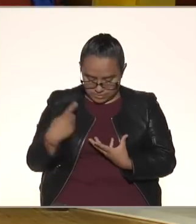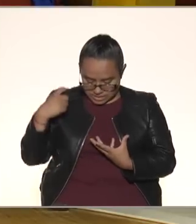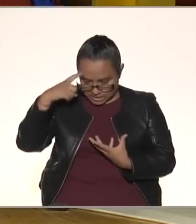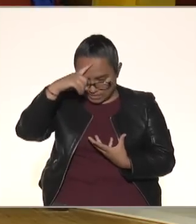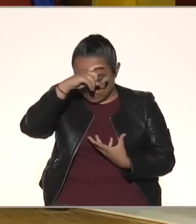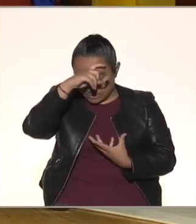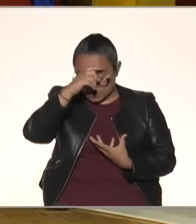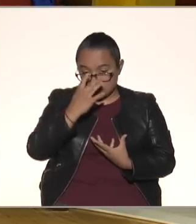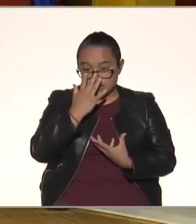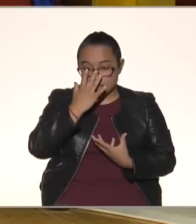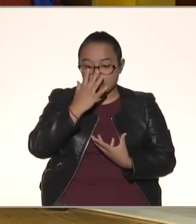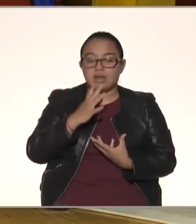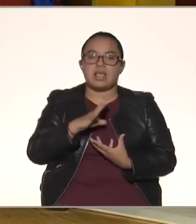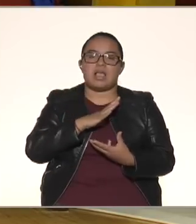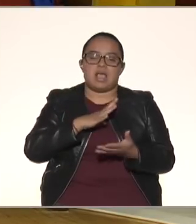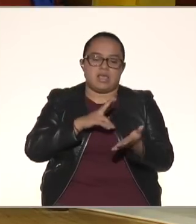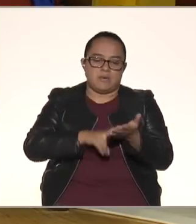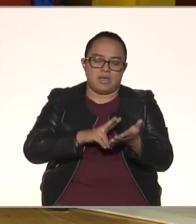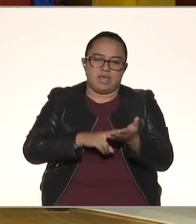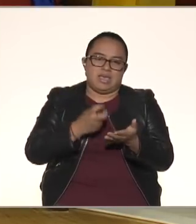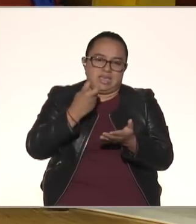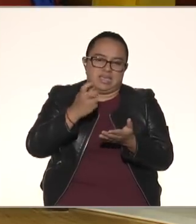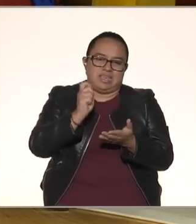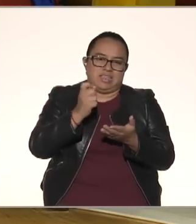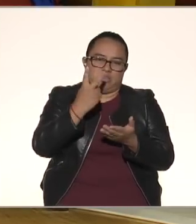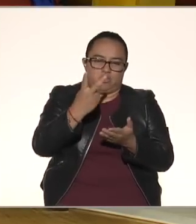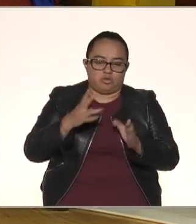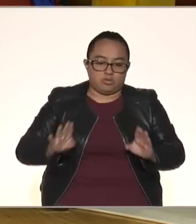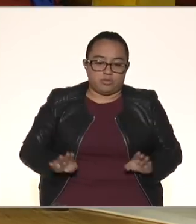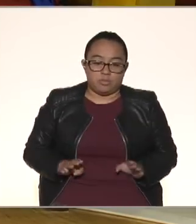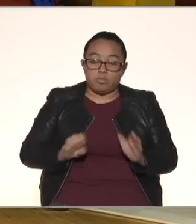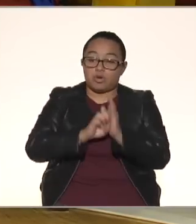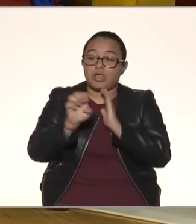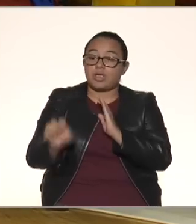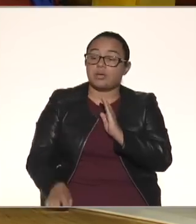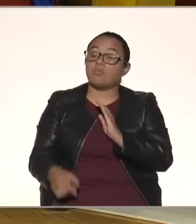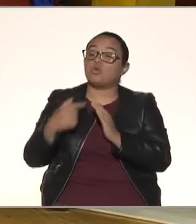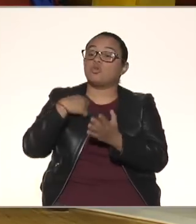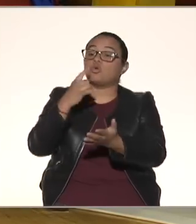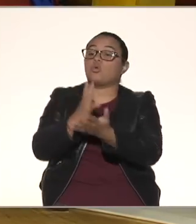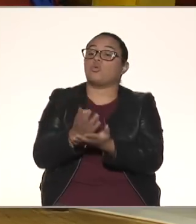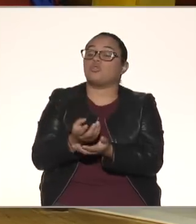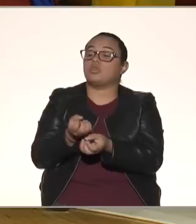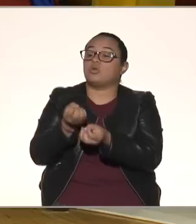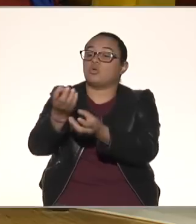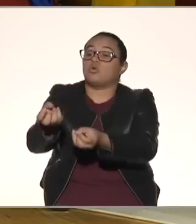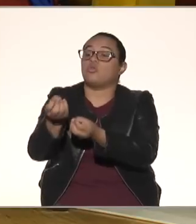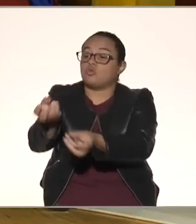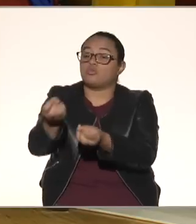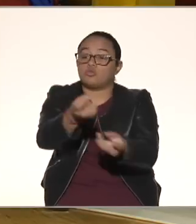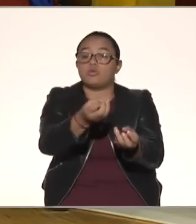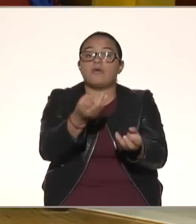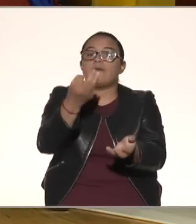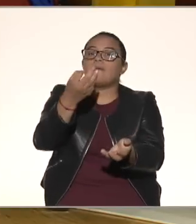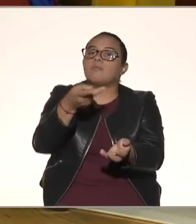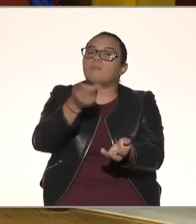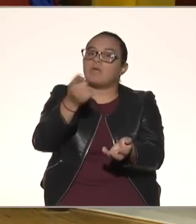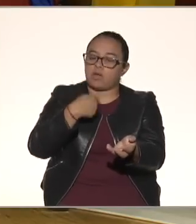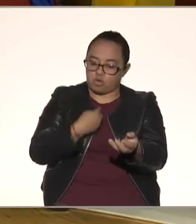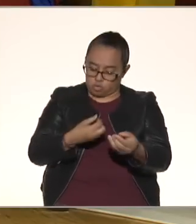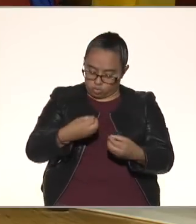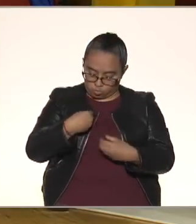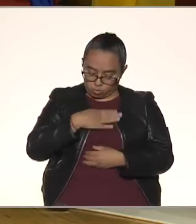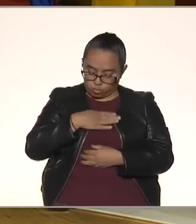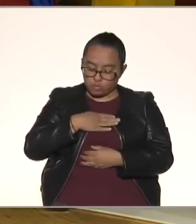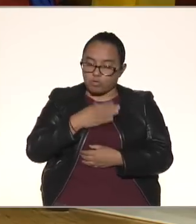Los valores tienen como esas dos características. No se vale ser generosos hacia afuera y no serlo hacia adentro. Entonces por eso